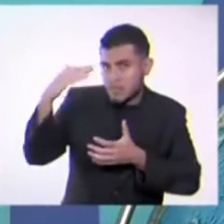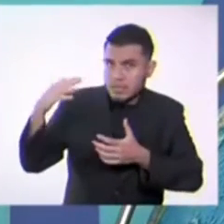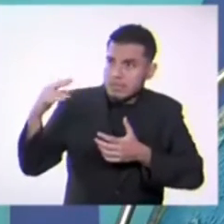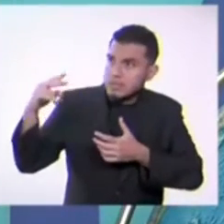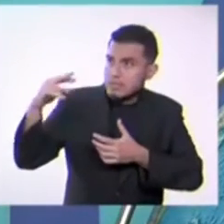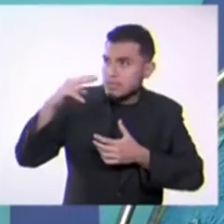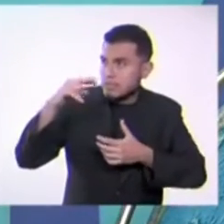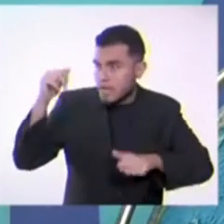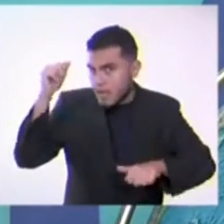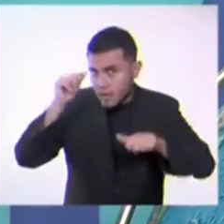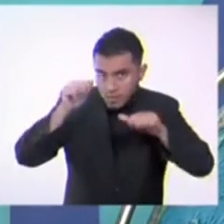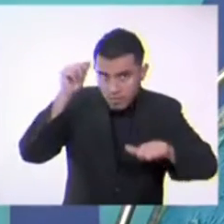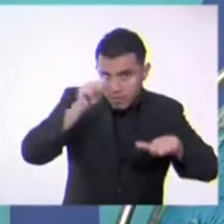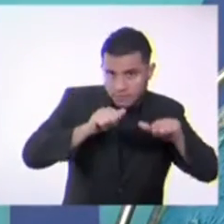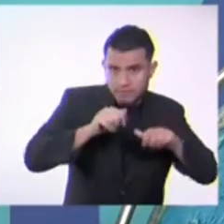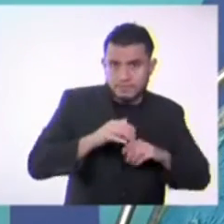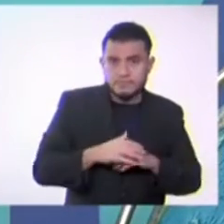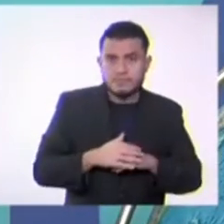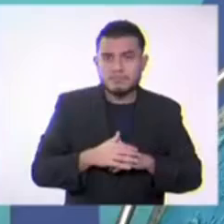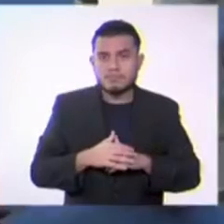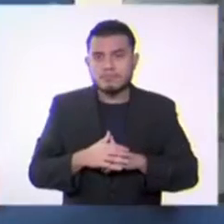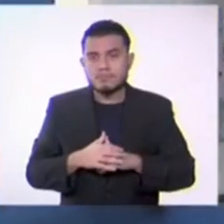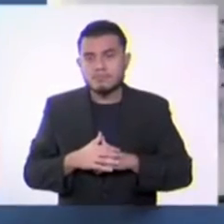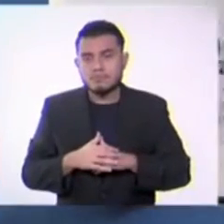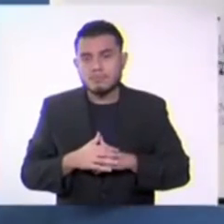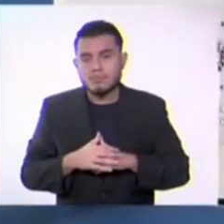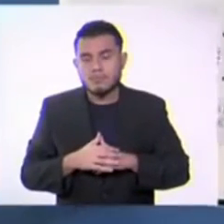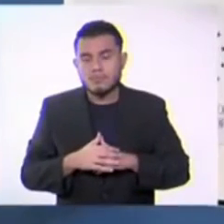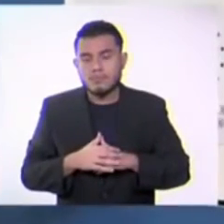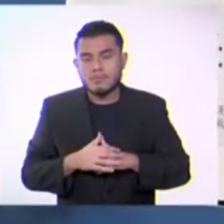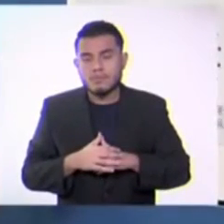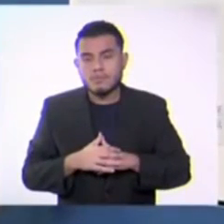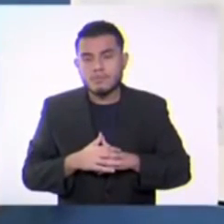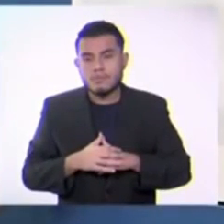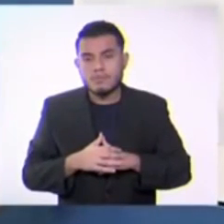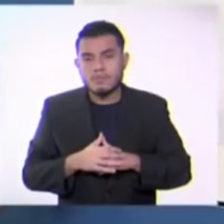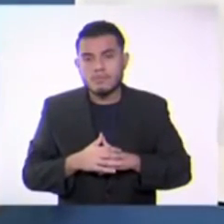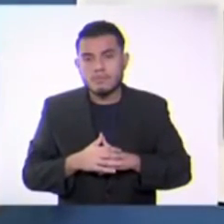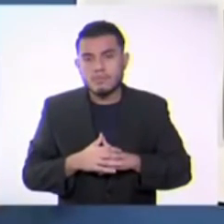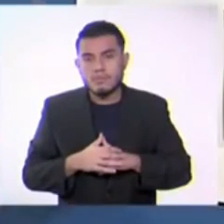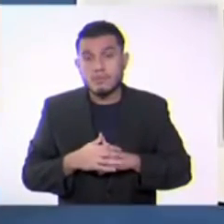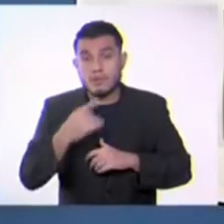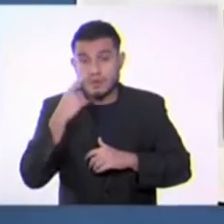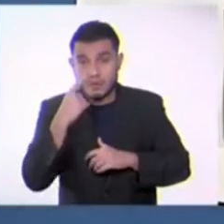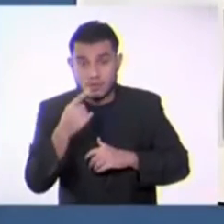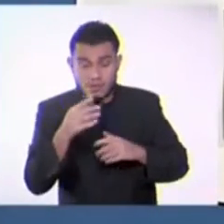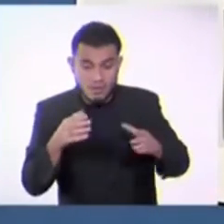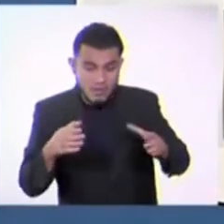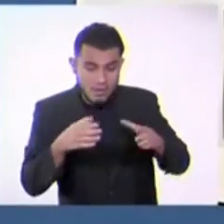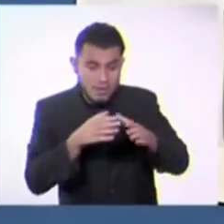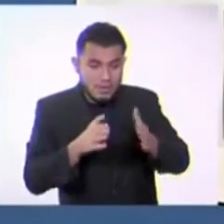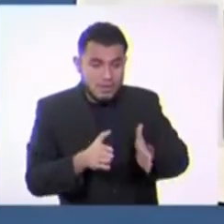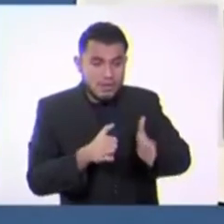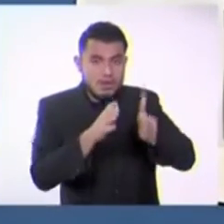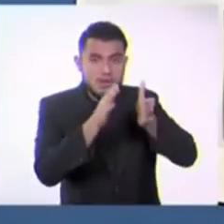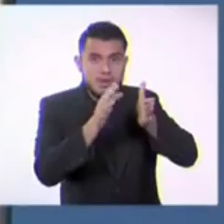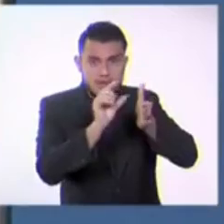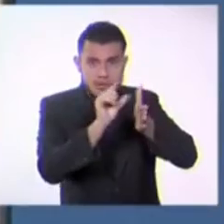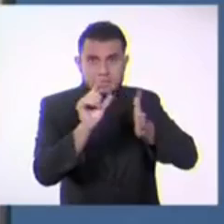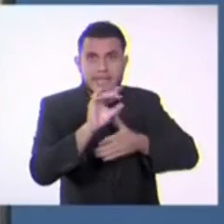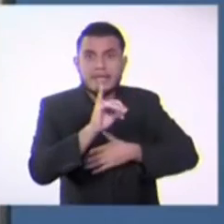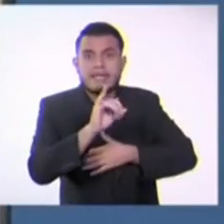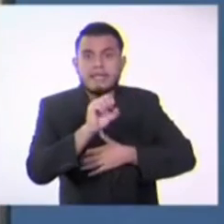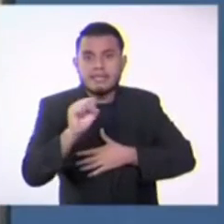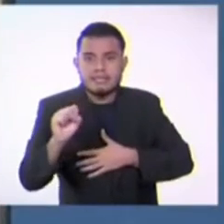integración y seguimos. Y seguimos, también tenemos la conformación del Instituto Salvadoreño del Seguro Social.